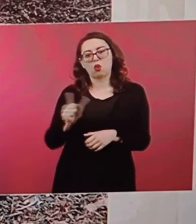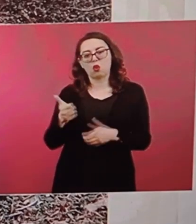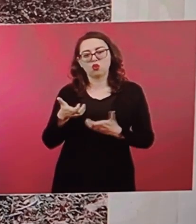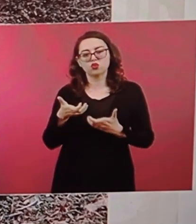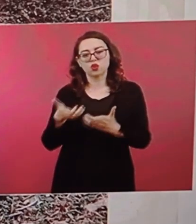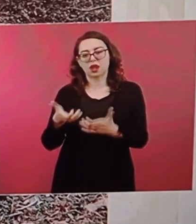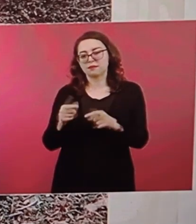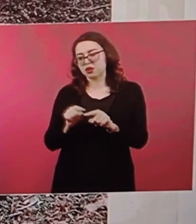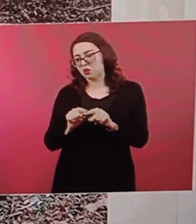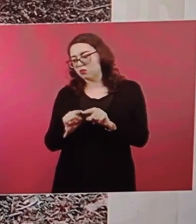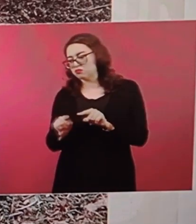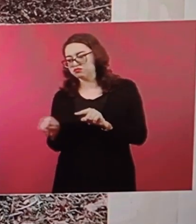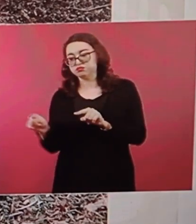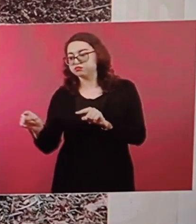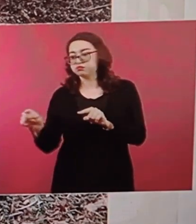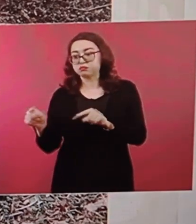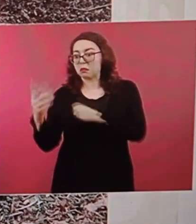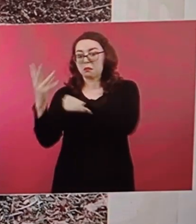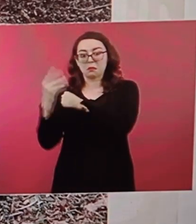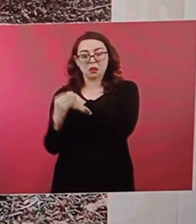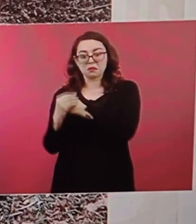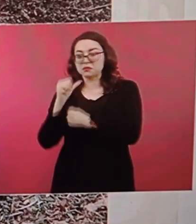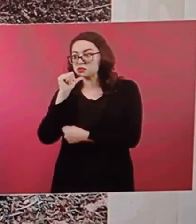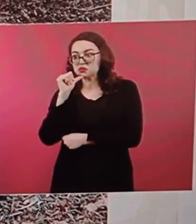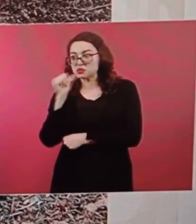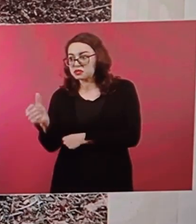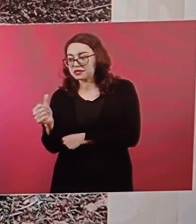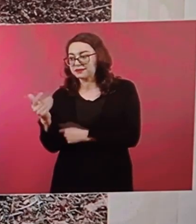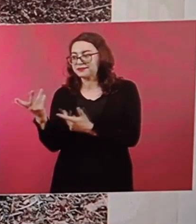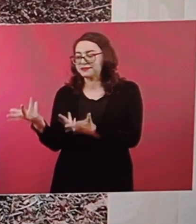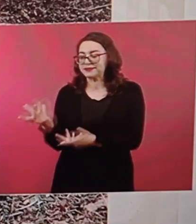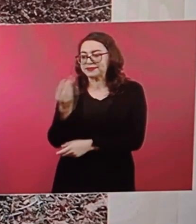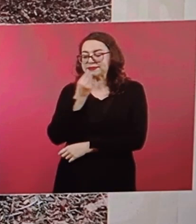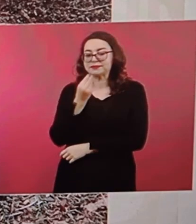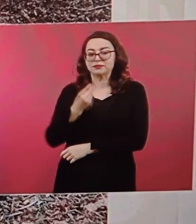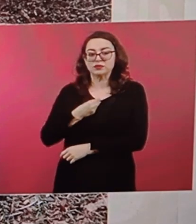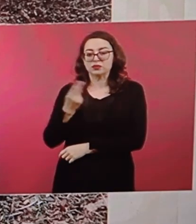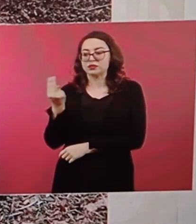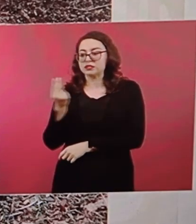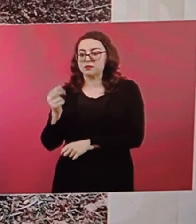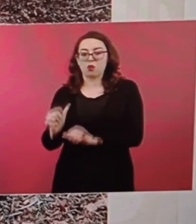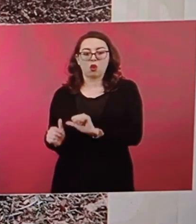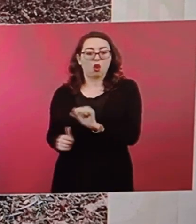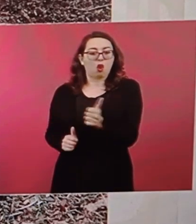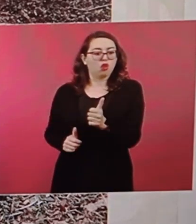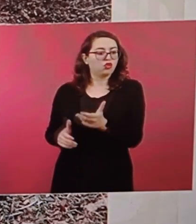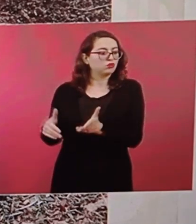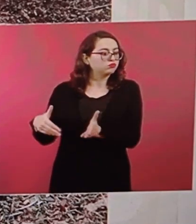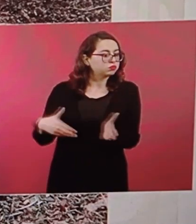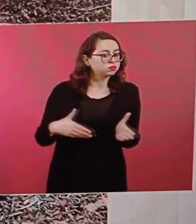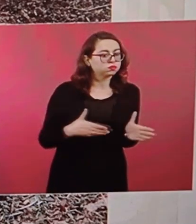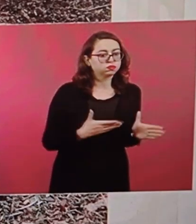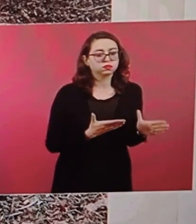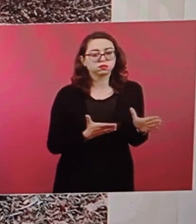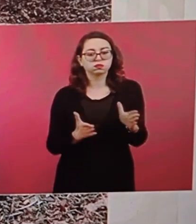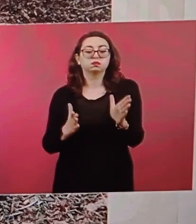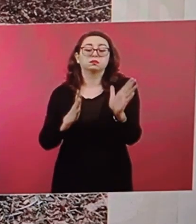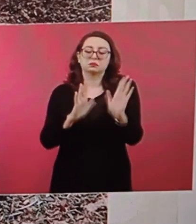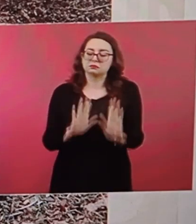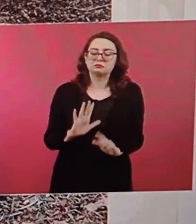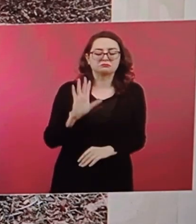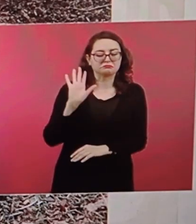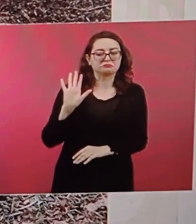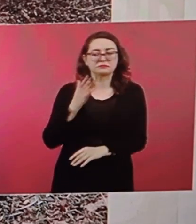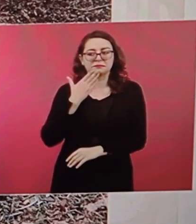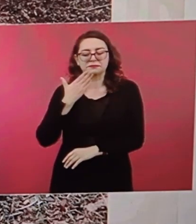primer ciudad antes de la erección de la ciudad que ahora conocemos, y en la construcción de ese camino